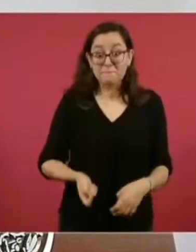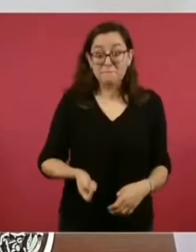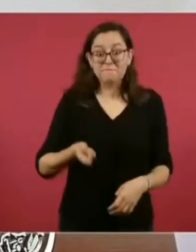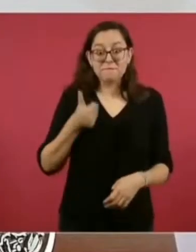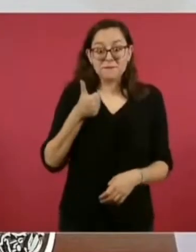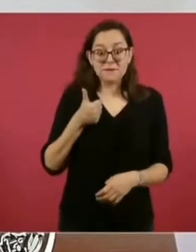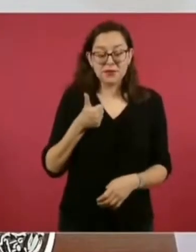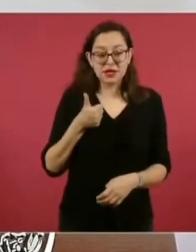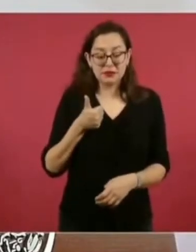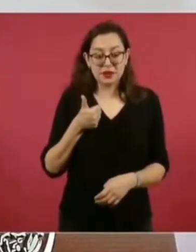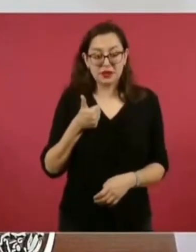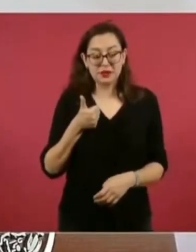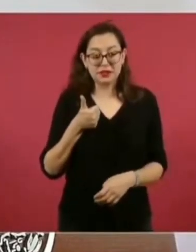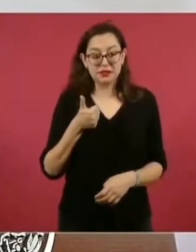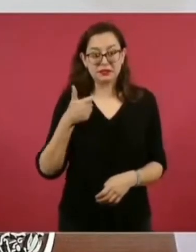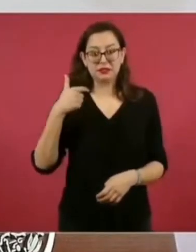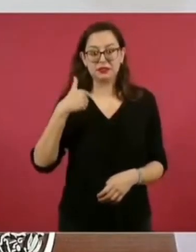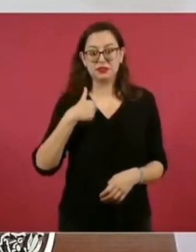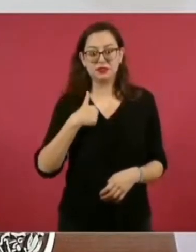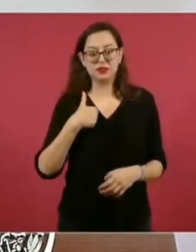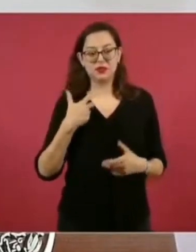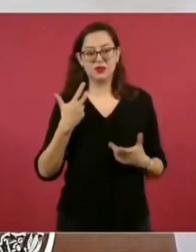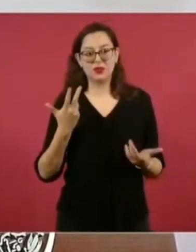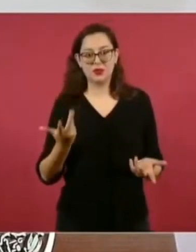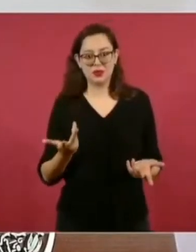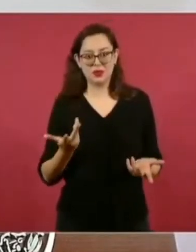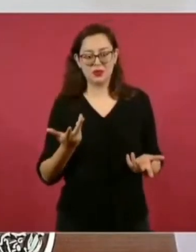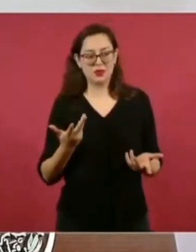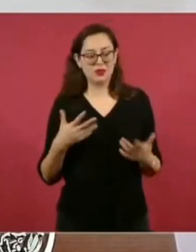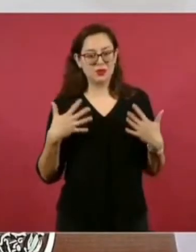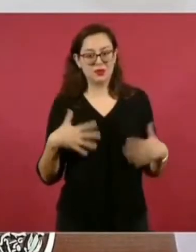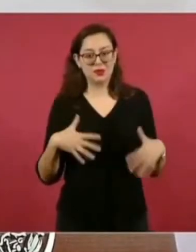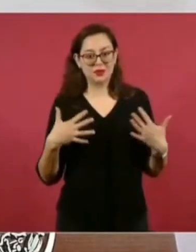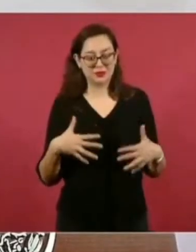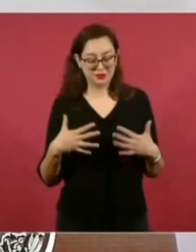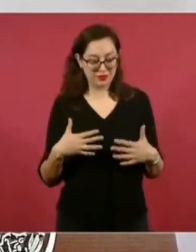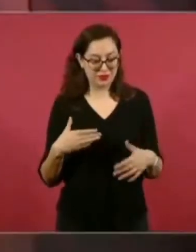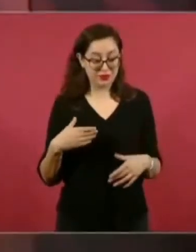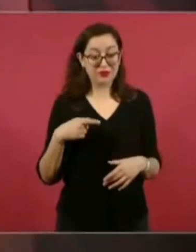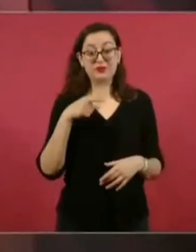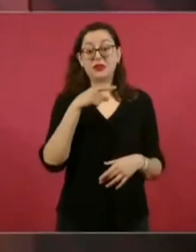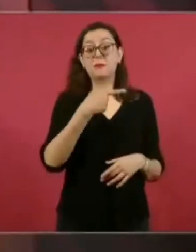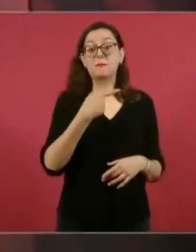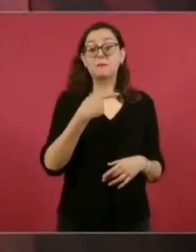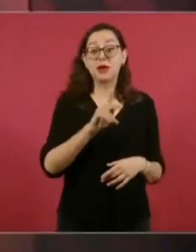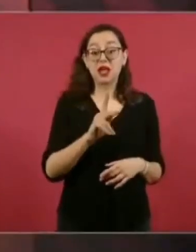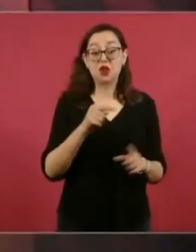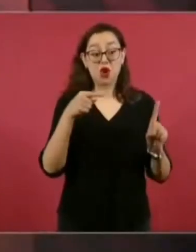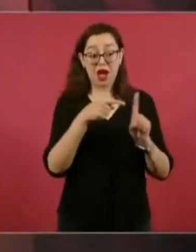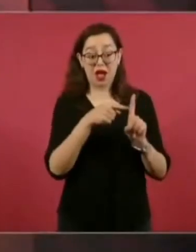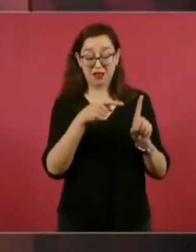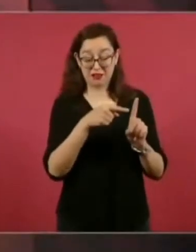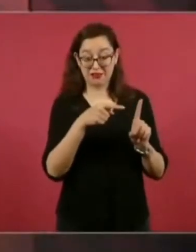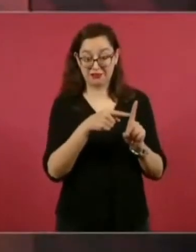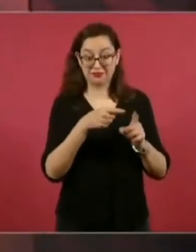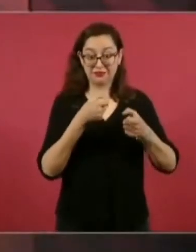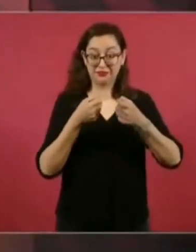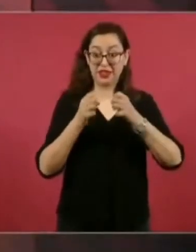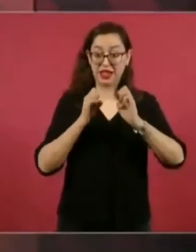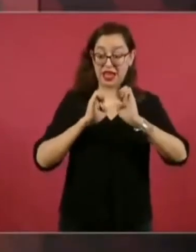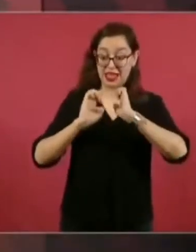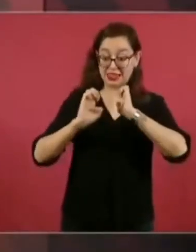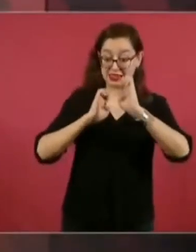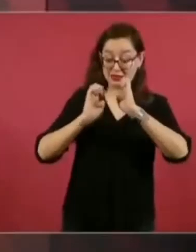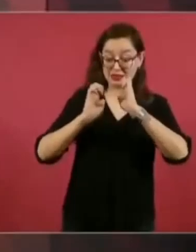con el licenciado Sabludowski, que era un programa que pasaba en la noche, creo que